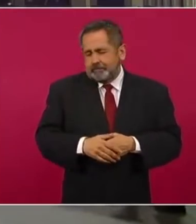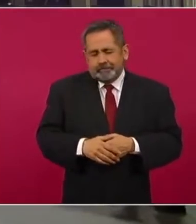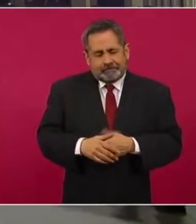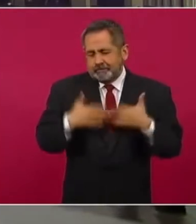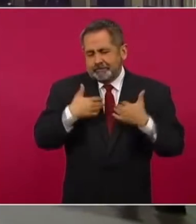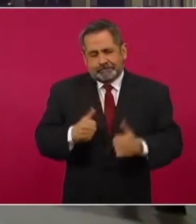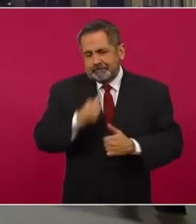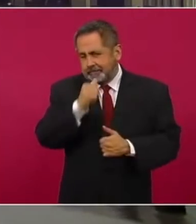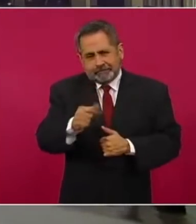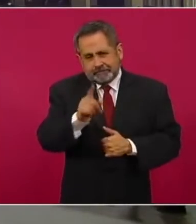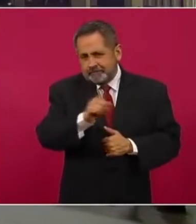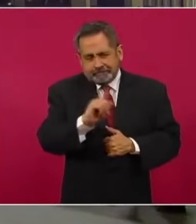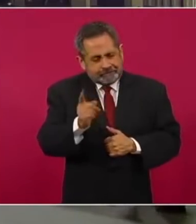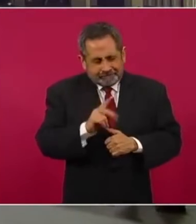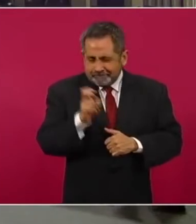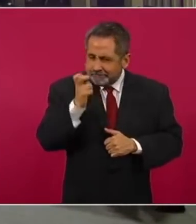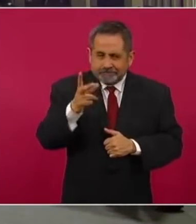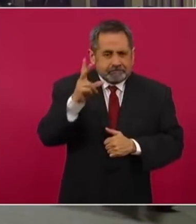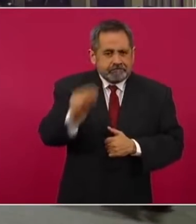nada.